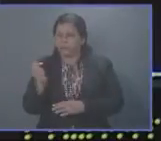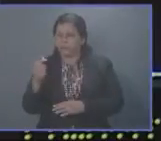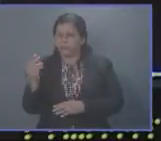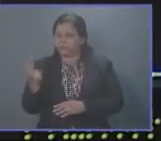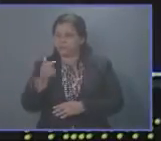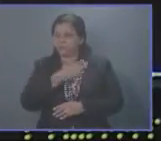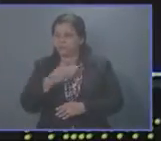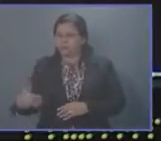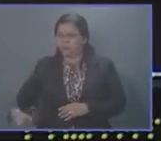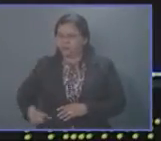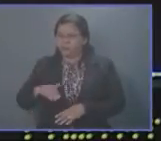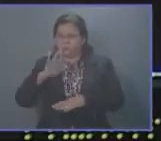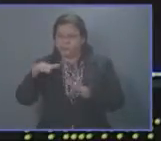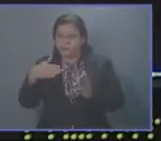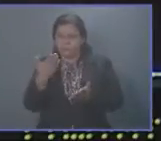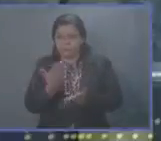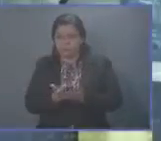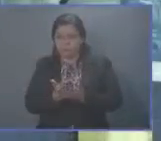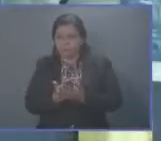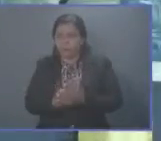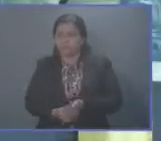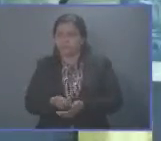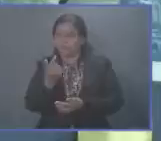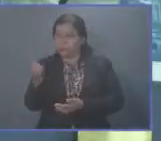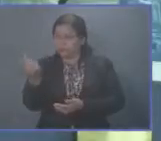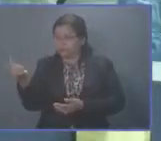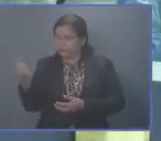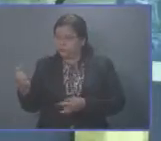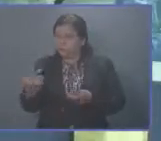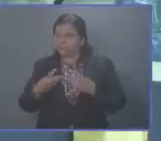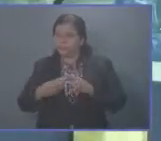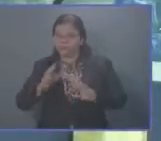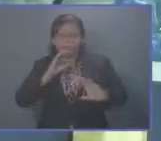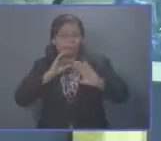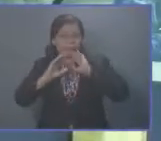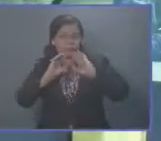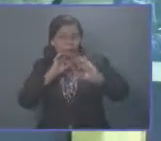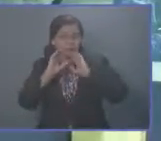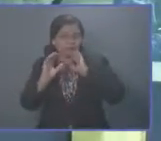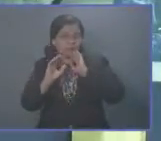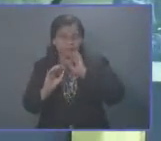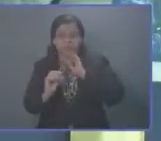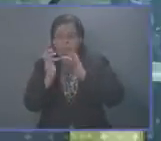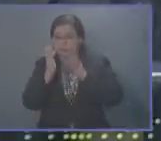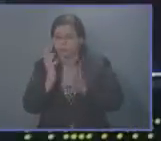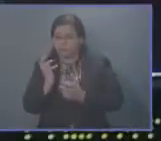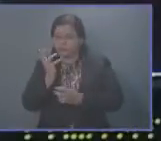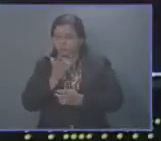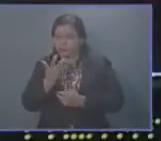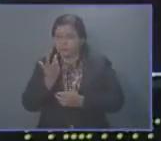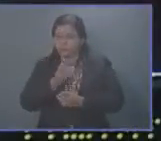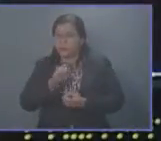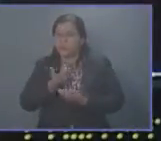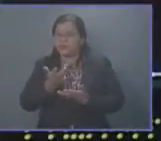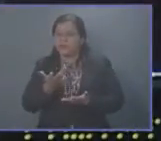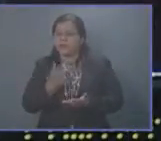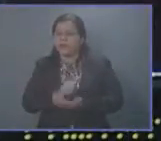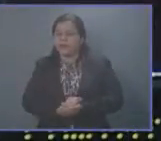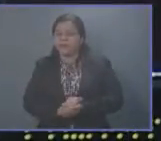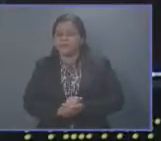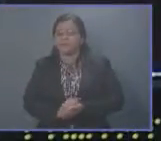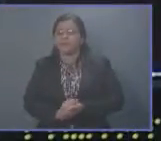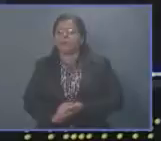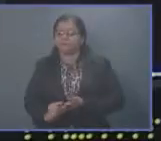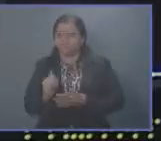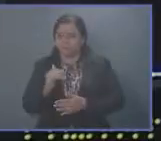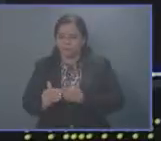toda la audiencia que nos sigue por los medios de comunicación, para comentarles, este es un proceso que fue